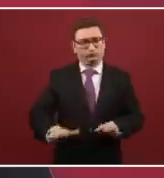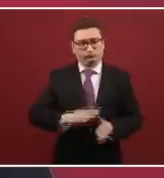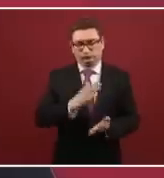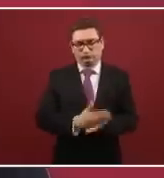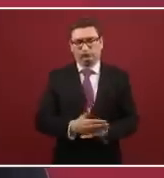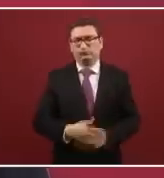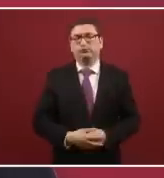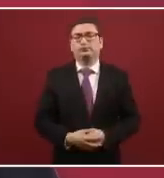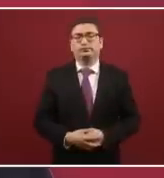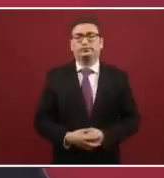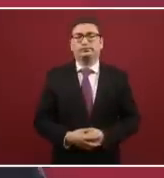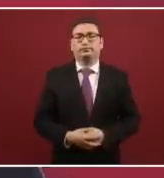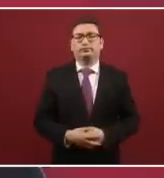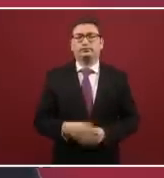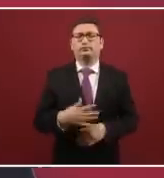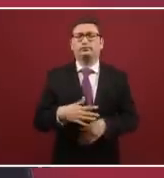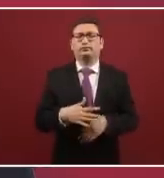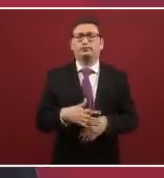¿Por qué